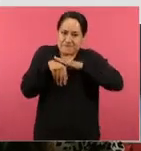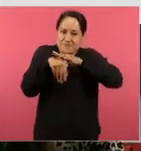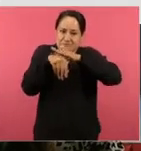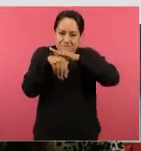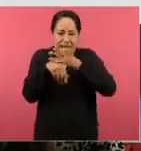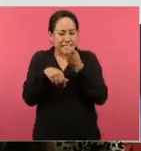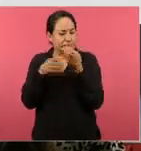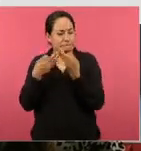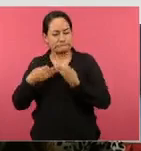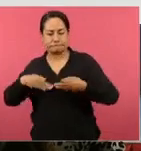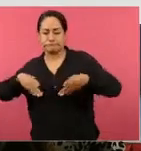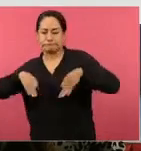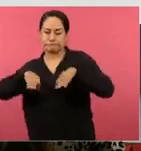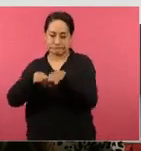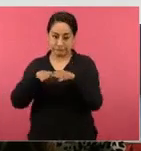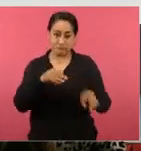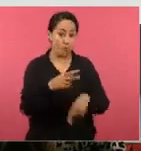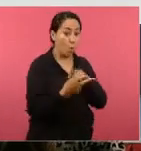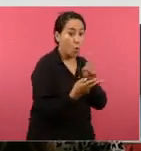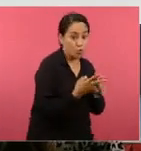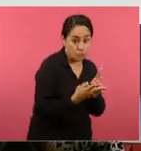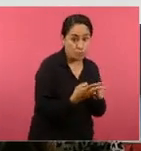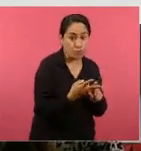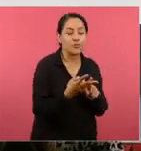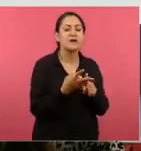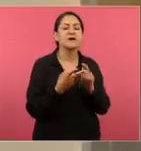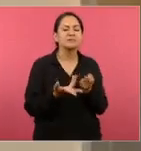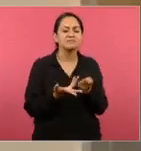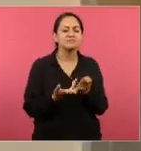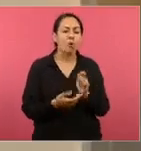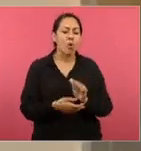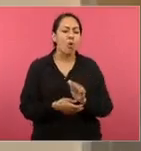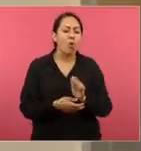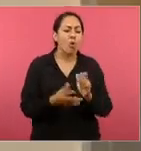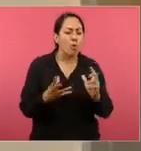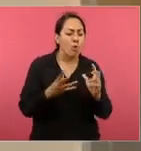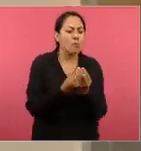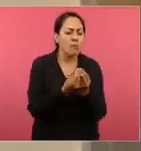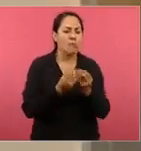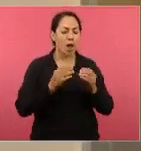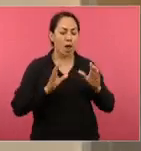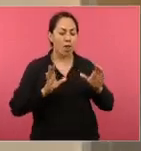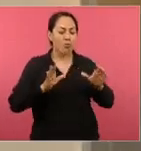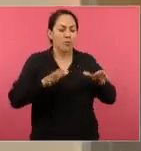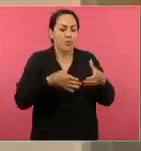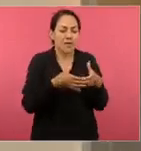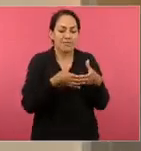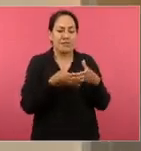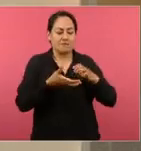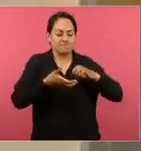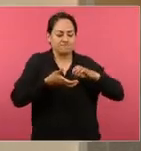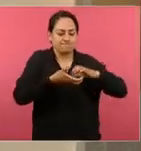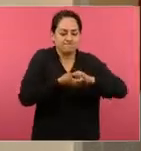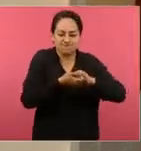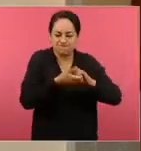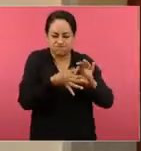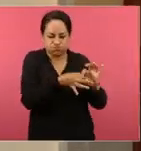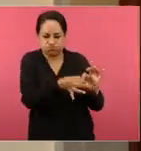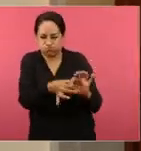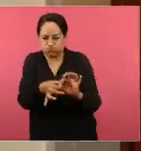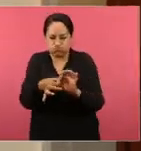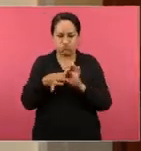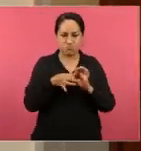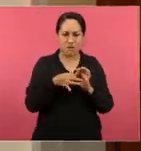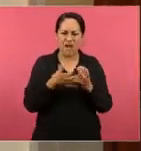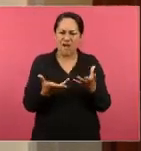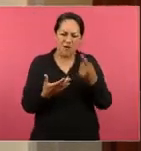Clave. Y segundo, construir comunidades para en un momento tener